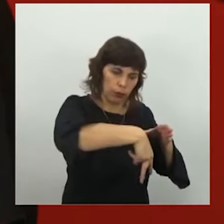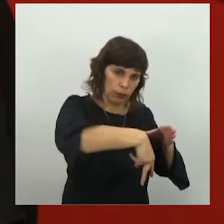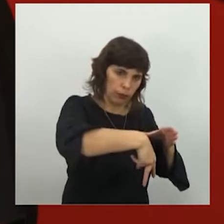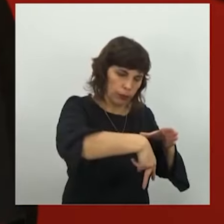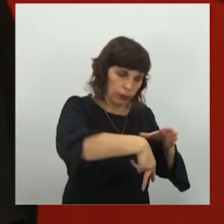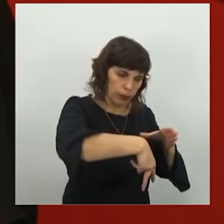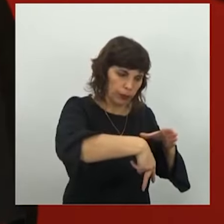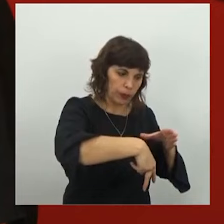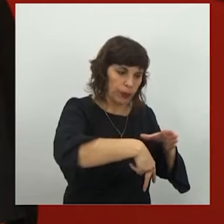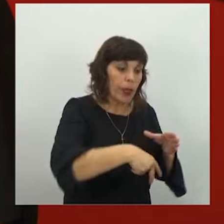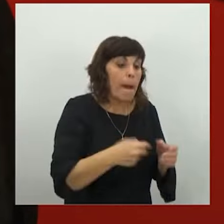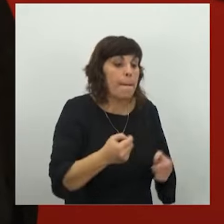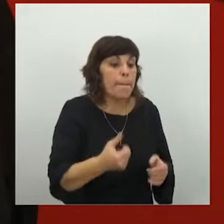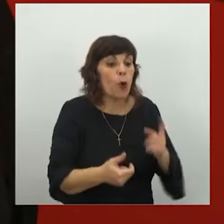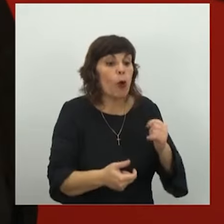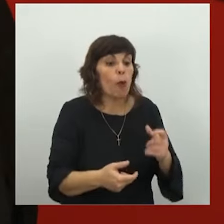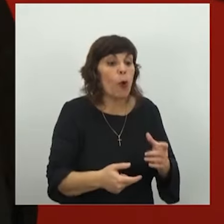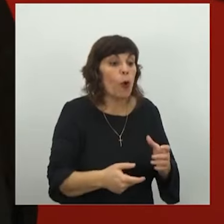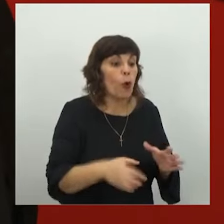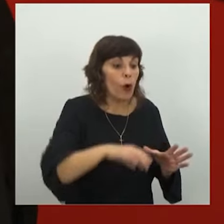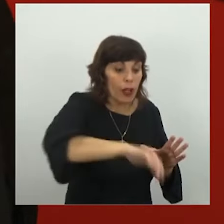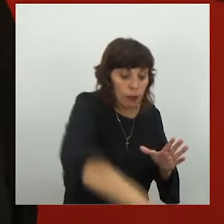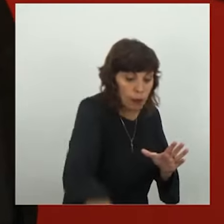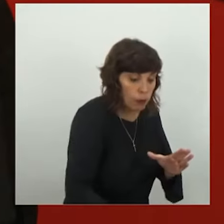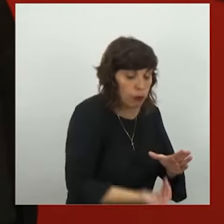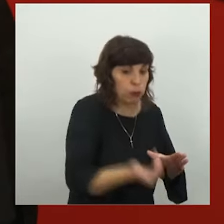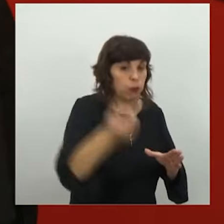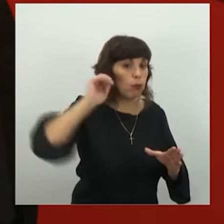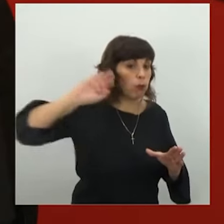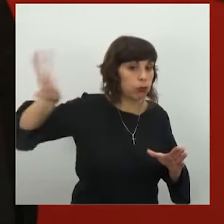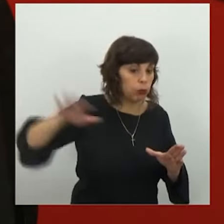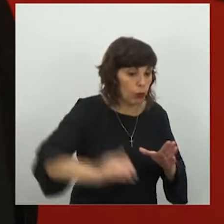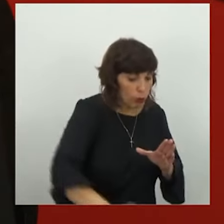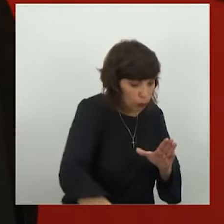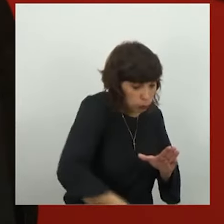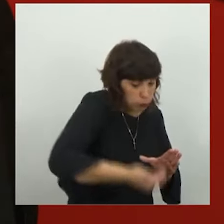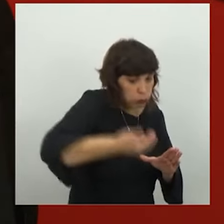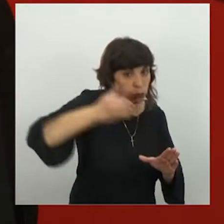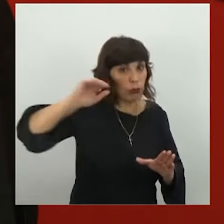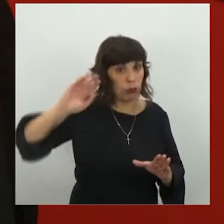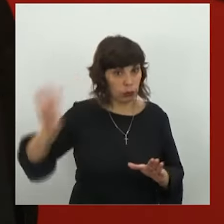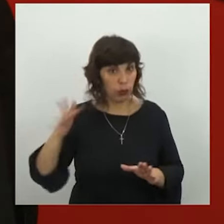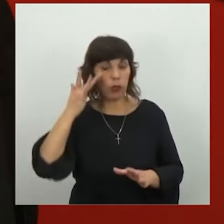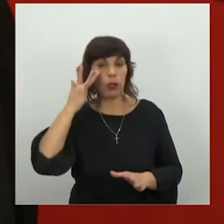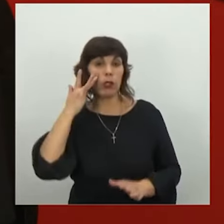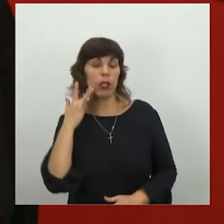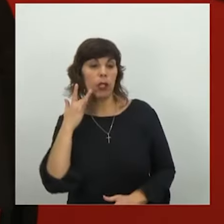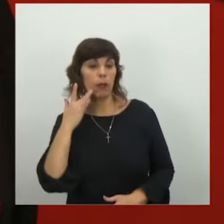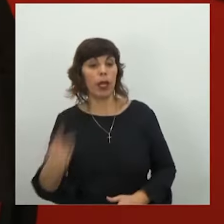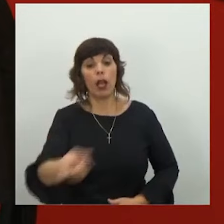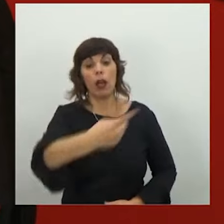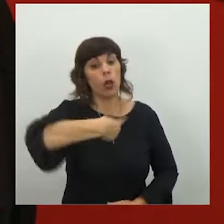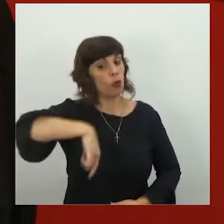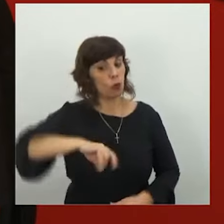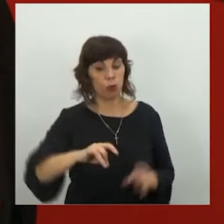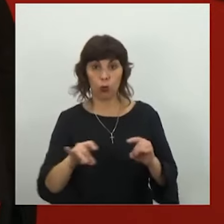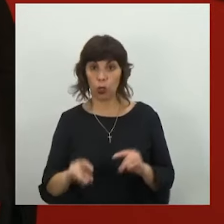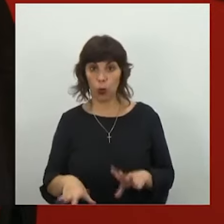poco se limpia el fondo. Eso nos puede pasar a nosotros también, que con el